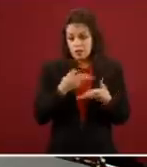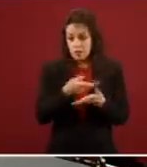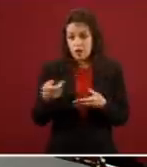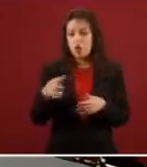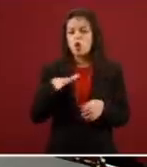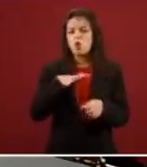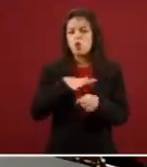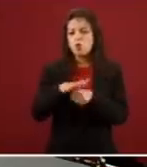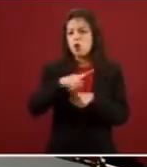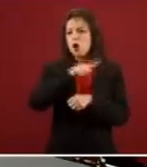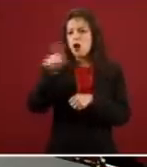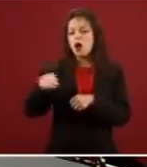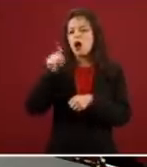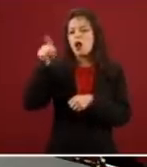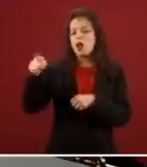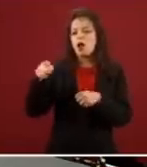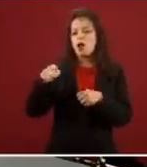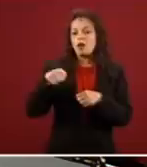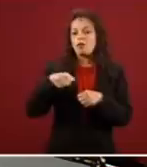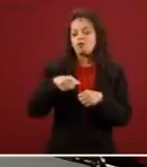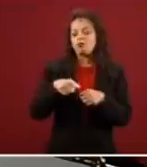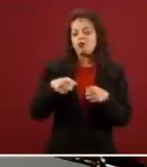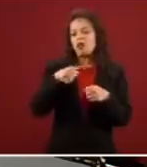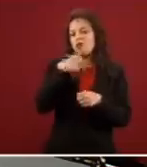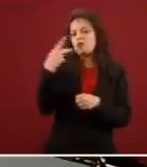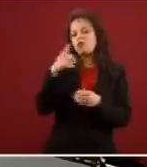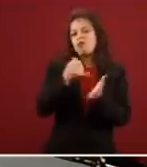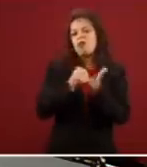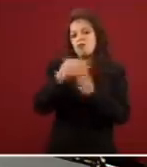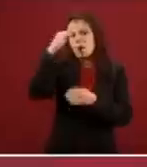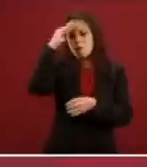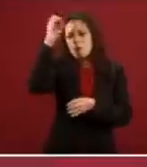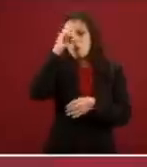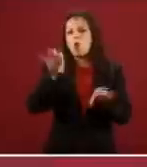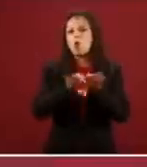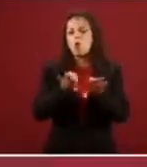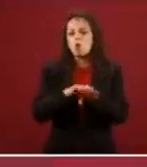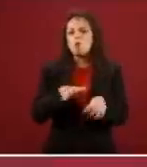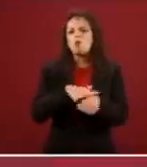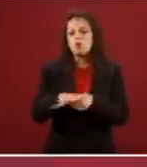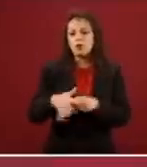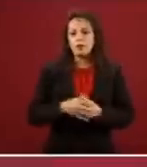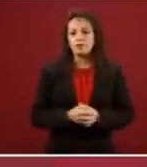la posición del Ejecutivo en ese sentido? Pues en su momento se define